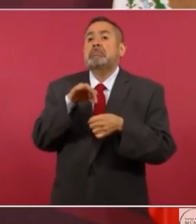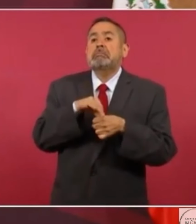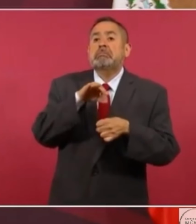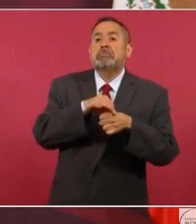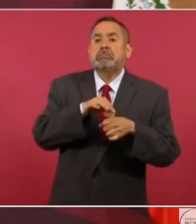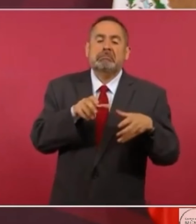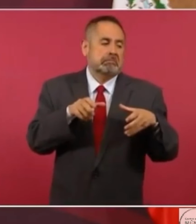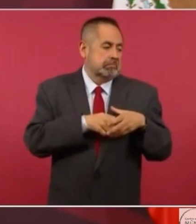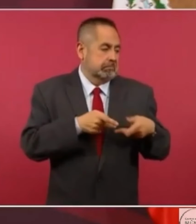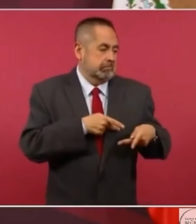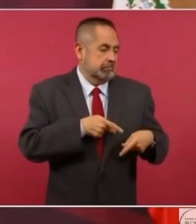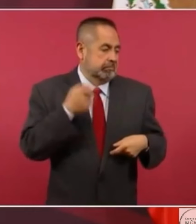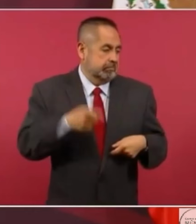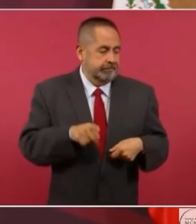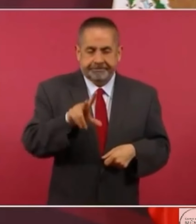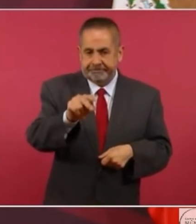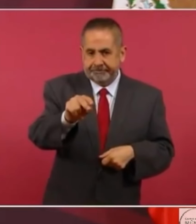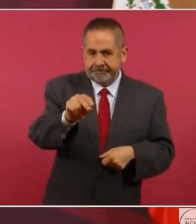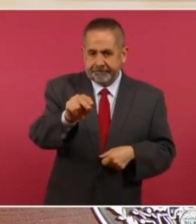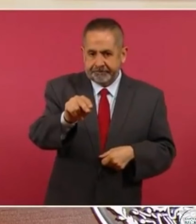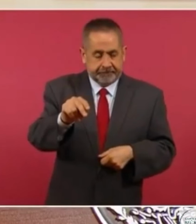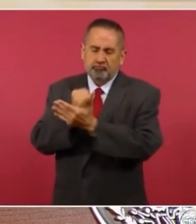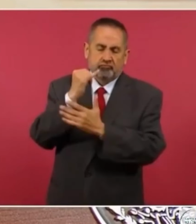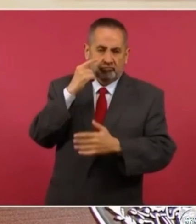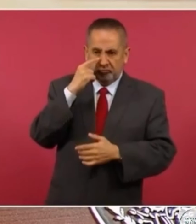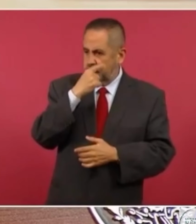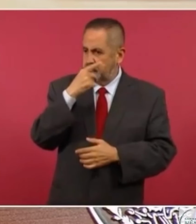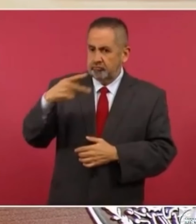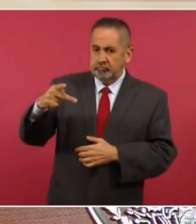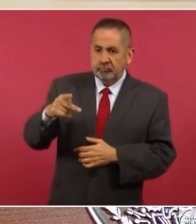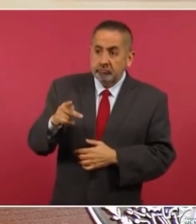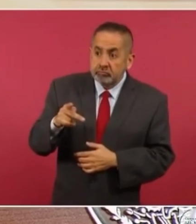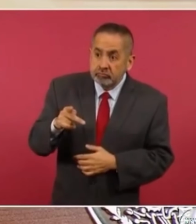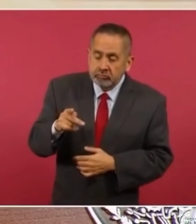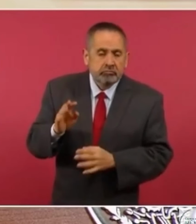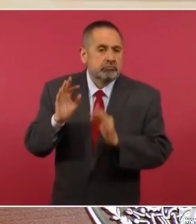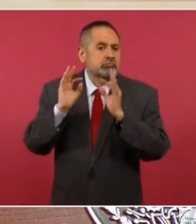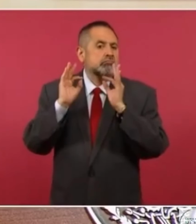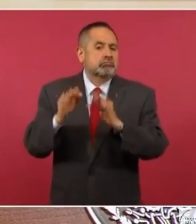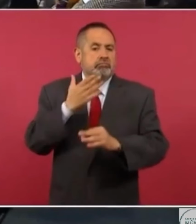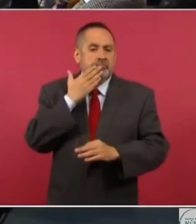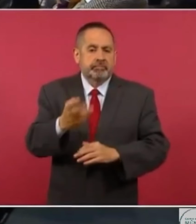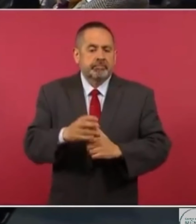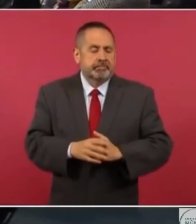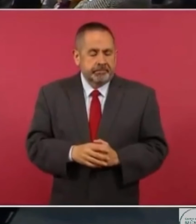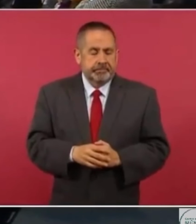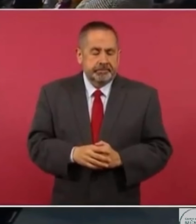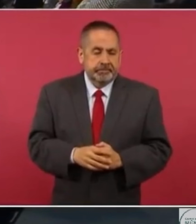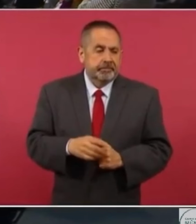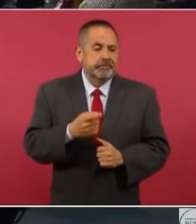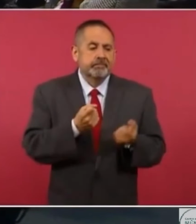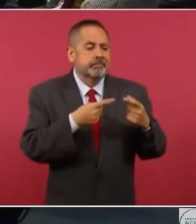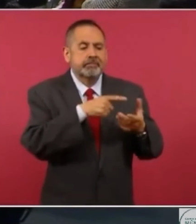porque para todo se usa la democracia, ¿no? Pero no es auténtico.